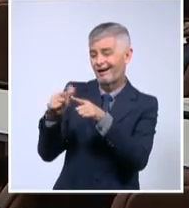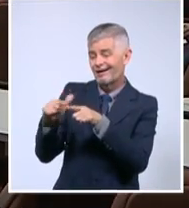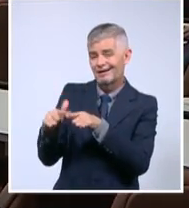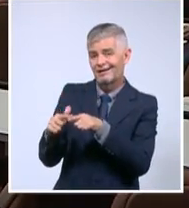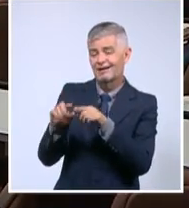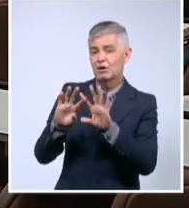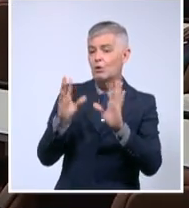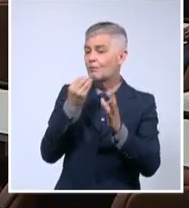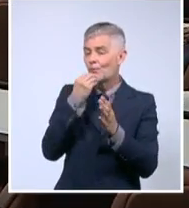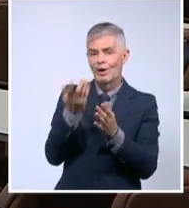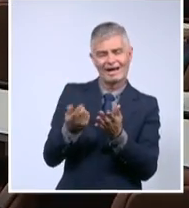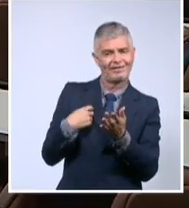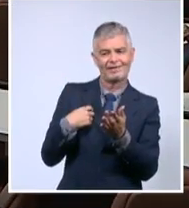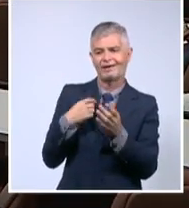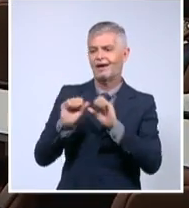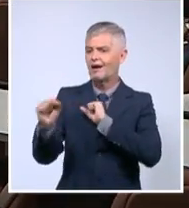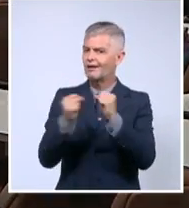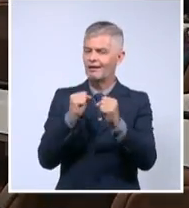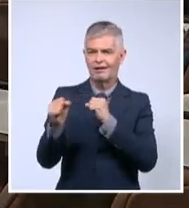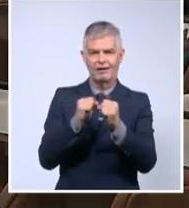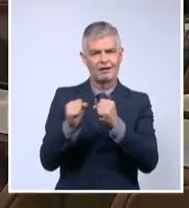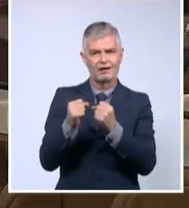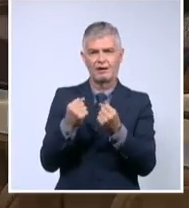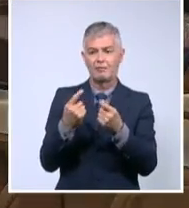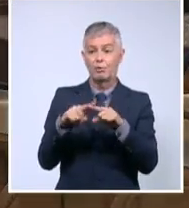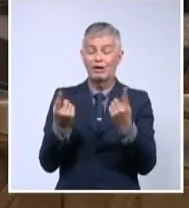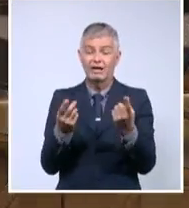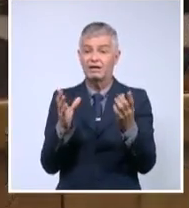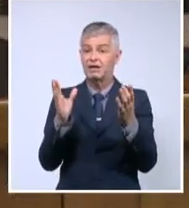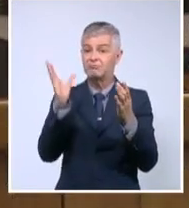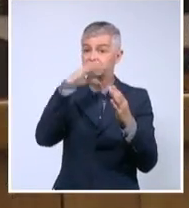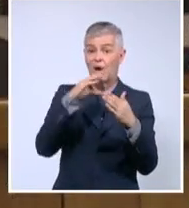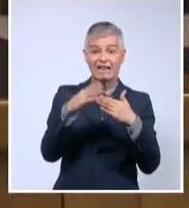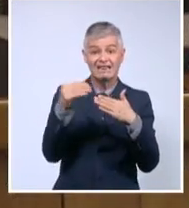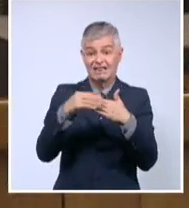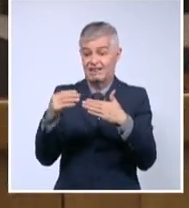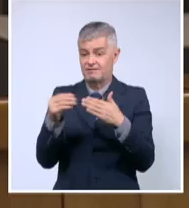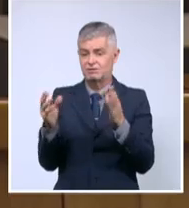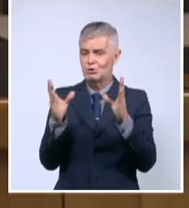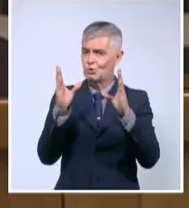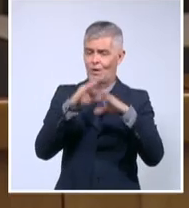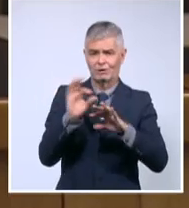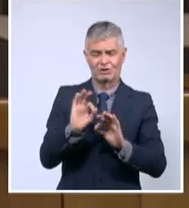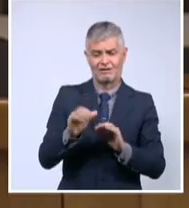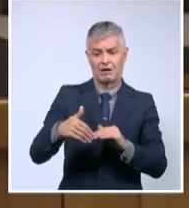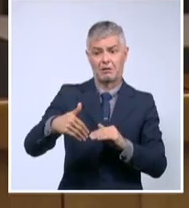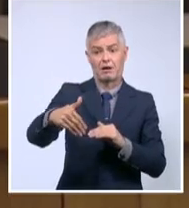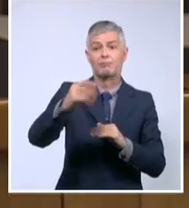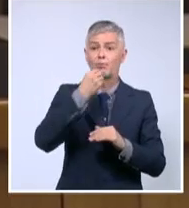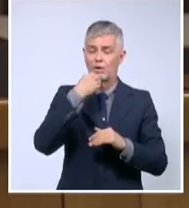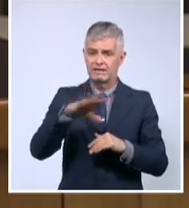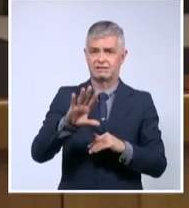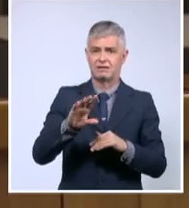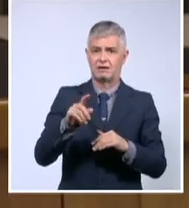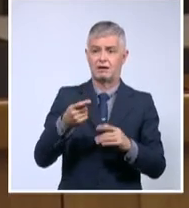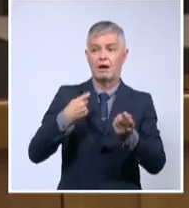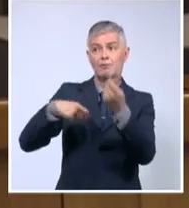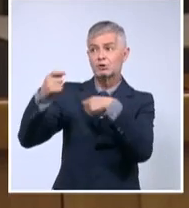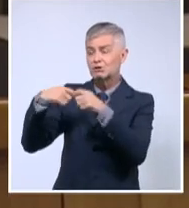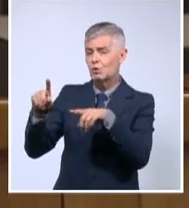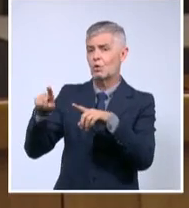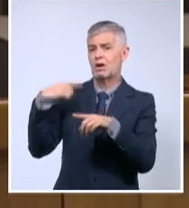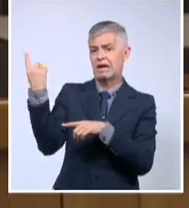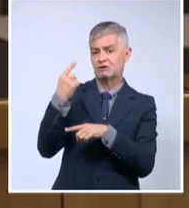garantizarse sin las divisas que aún tardarán en recuperarse por cuenta de las producciones y exportaciones nacionales.